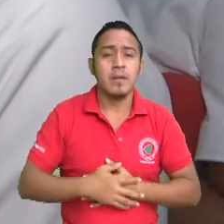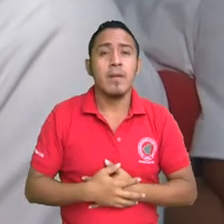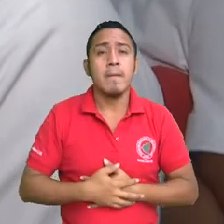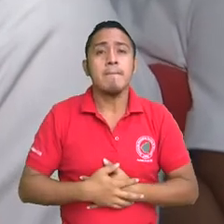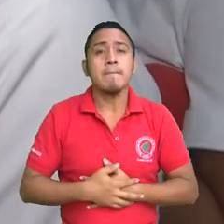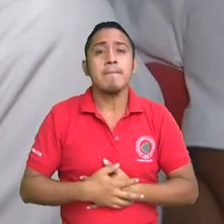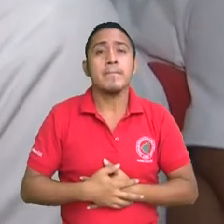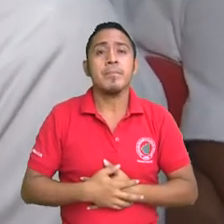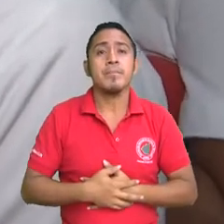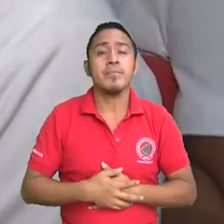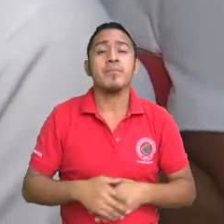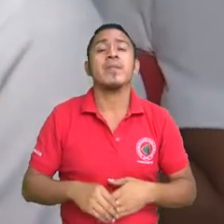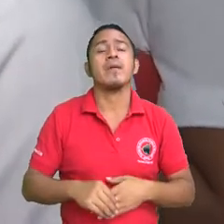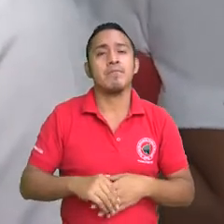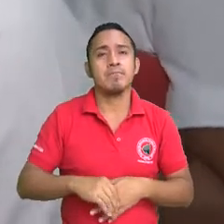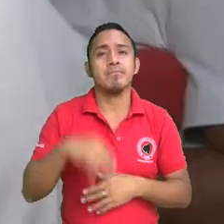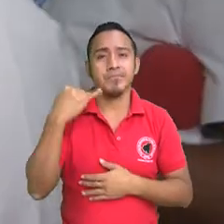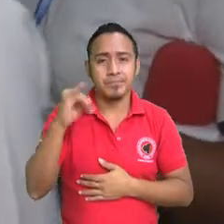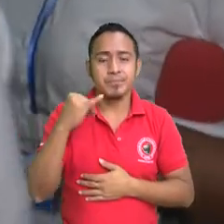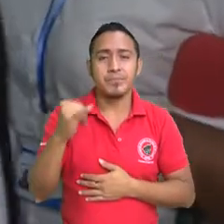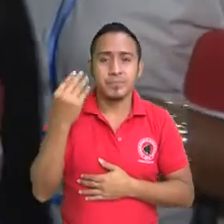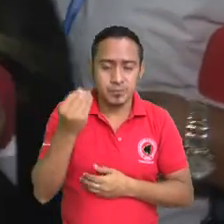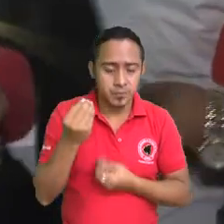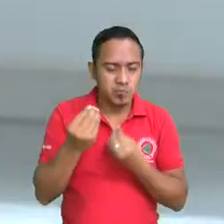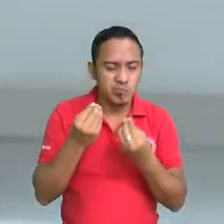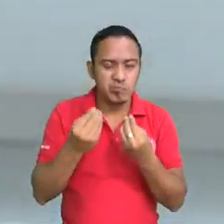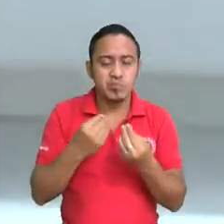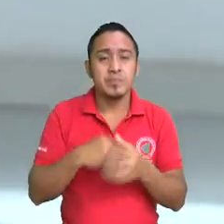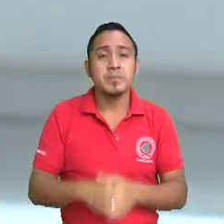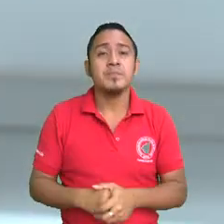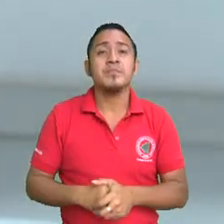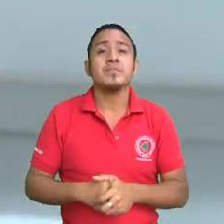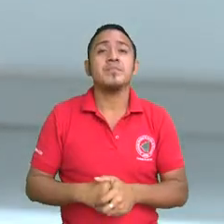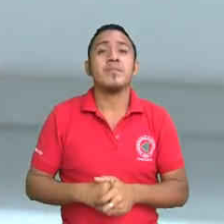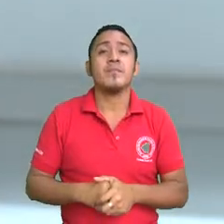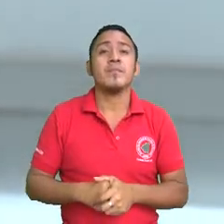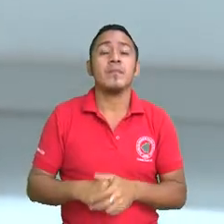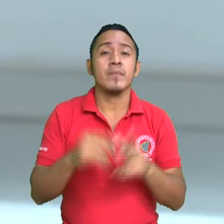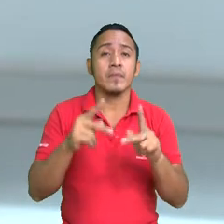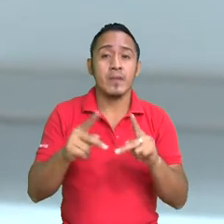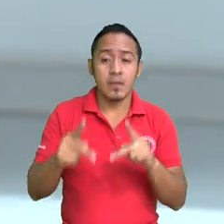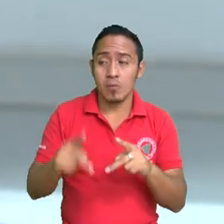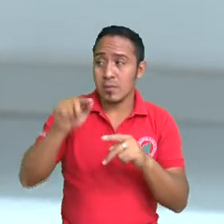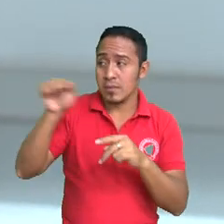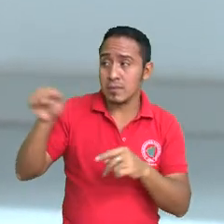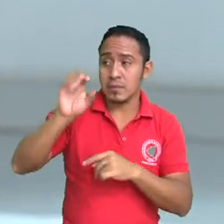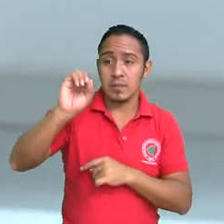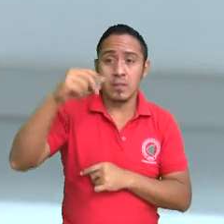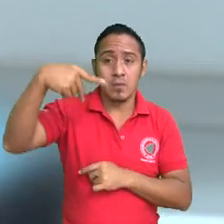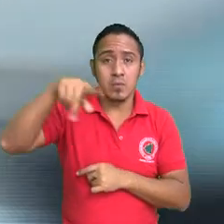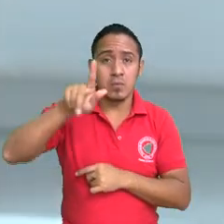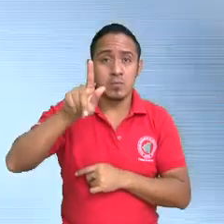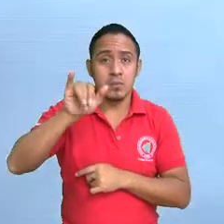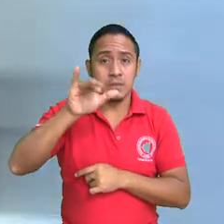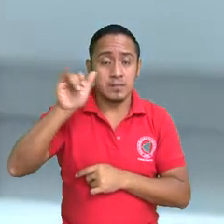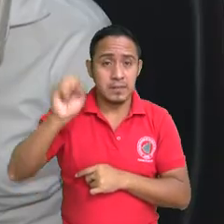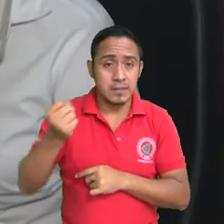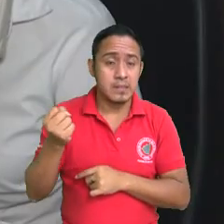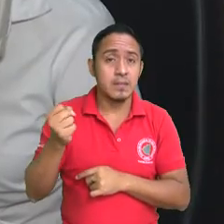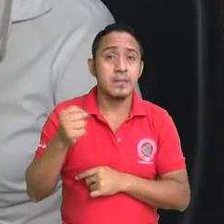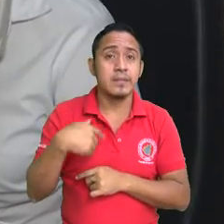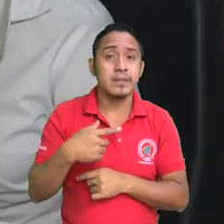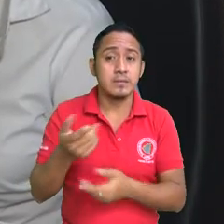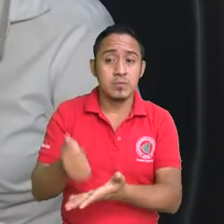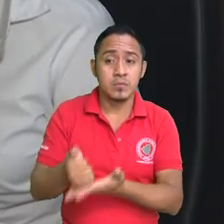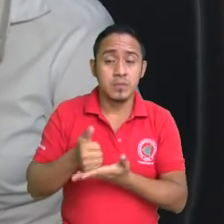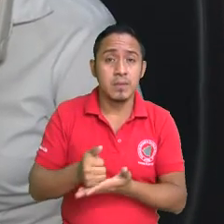doctora? Eso es muy frecuente. Es frecuente. Es frecuente. Lo importante es que nuestros colegas de la óptica, los optómetras, nos ayuden.